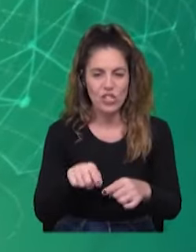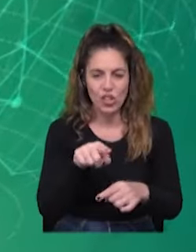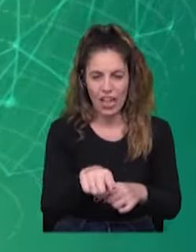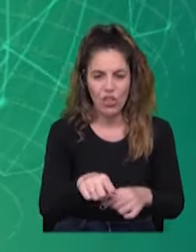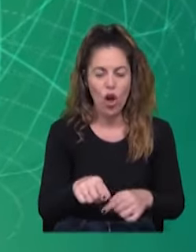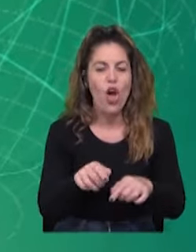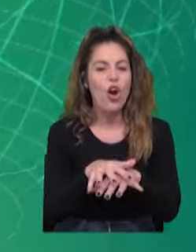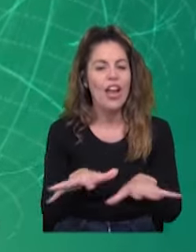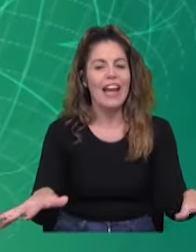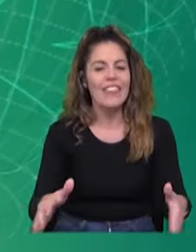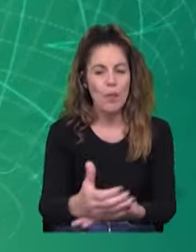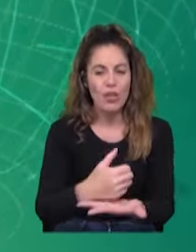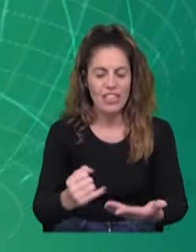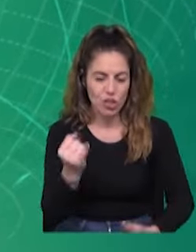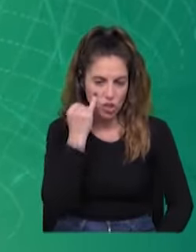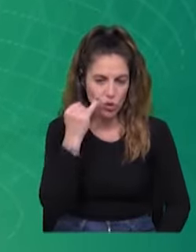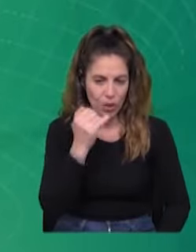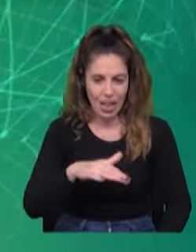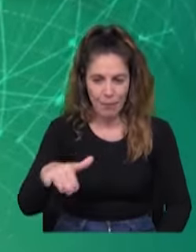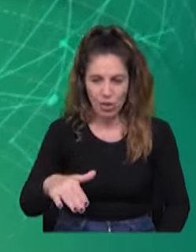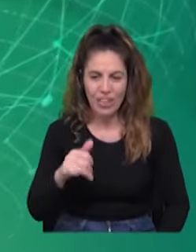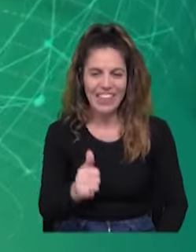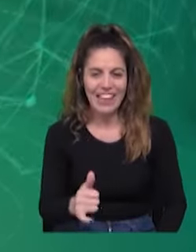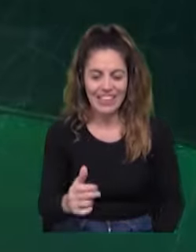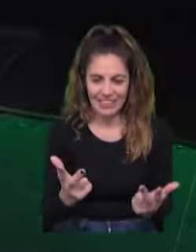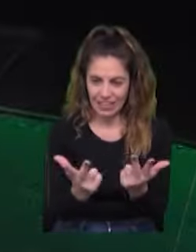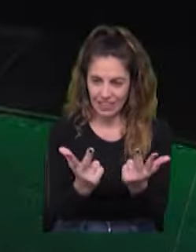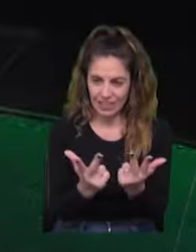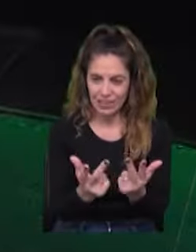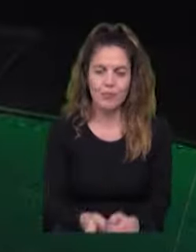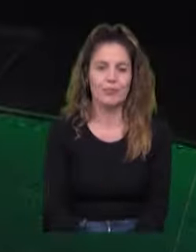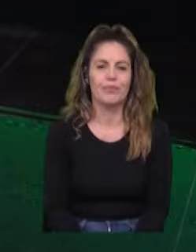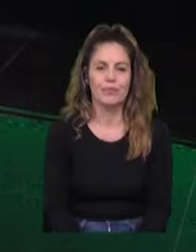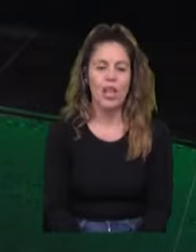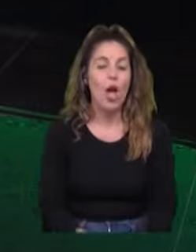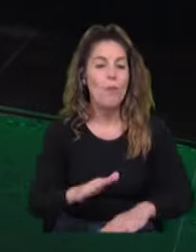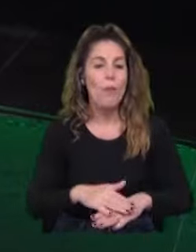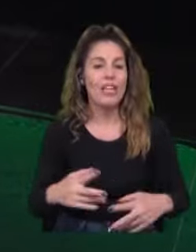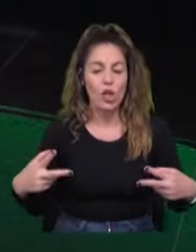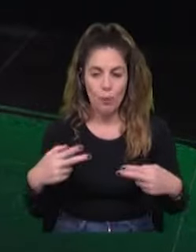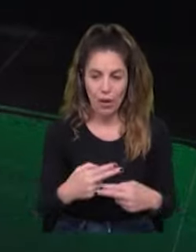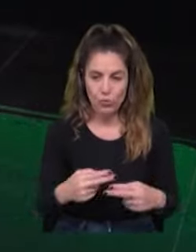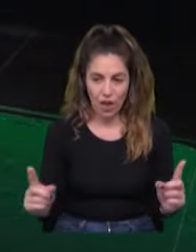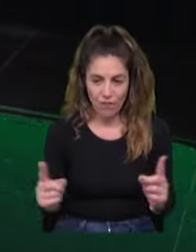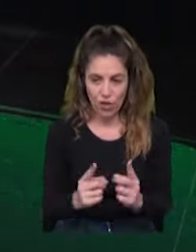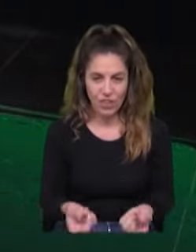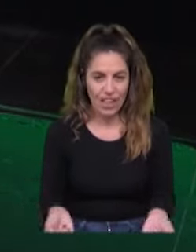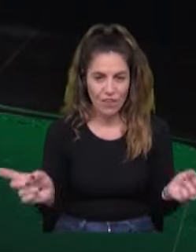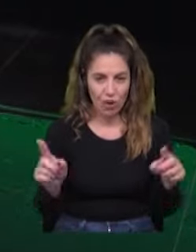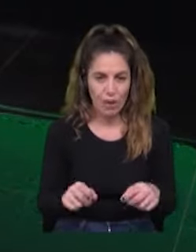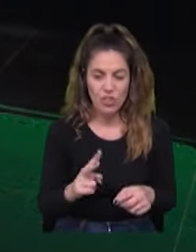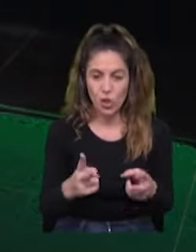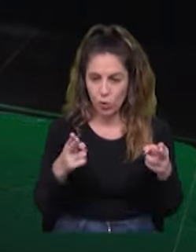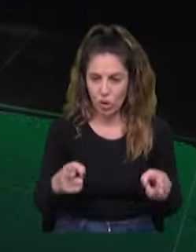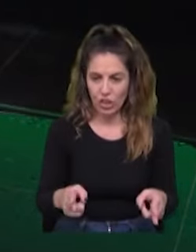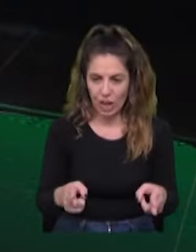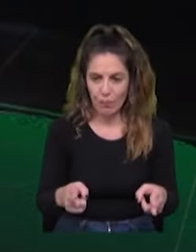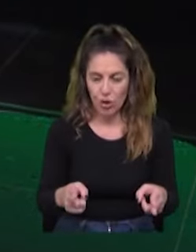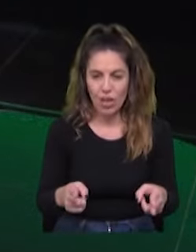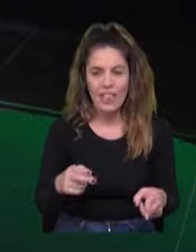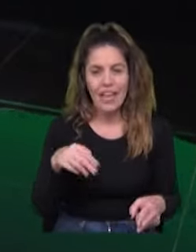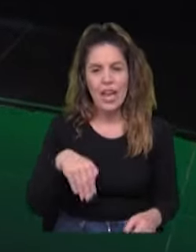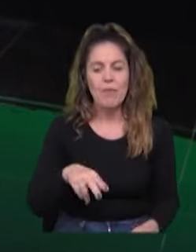explotación sexual de menores existente en 33 el momento de hacer una pausa muy breve ya venimos para el segundo tramo de la edición domingo